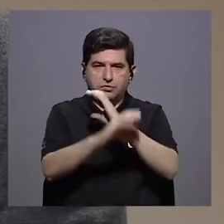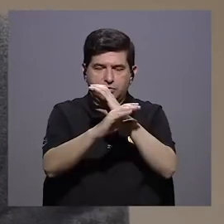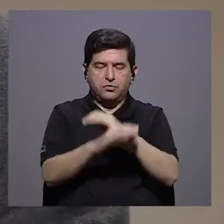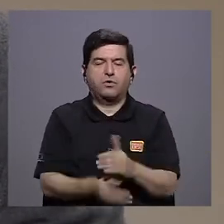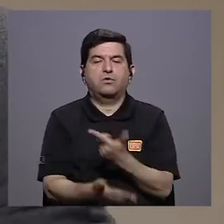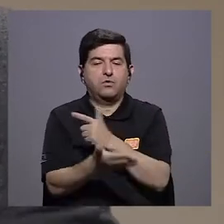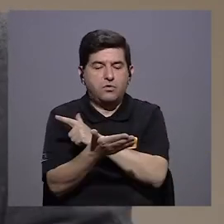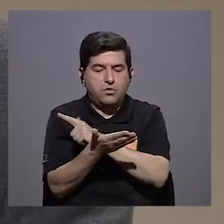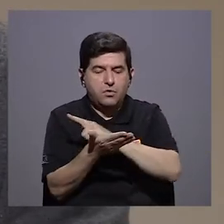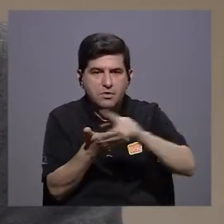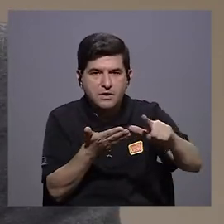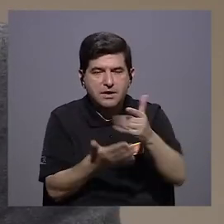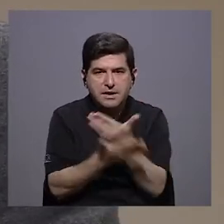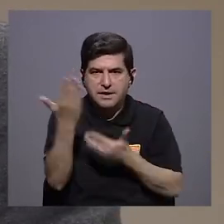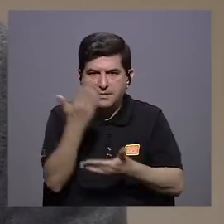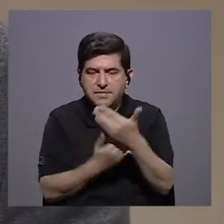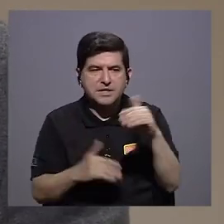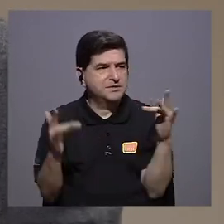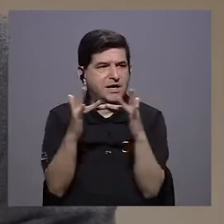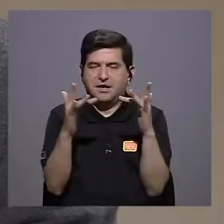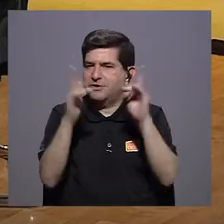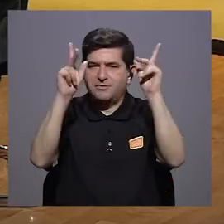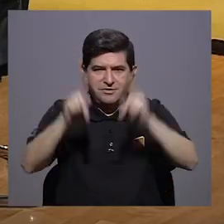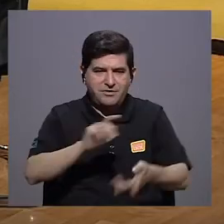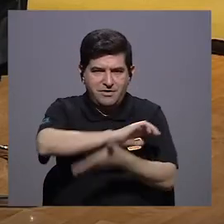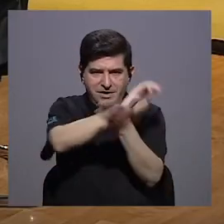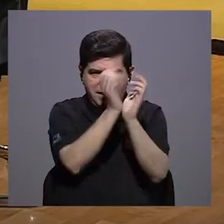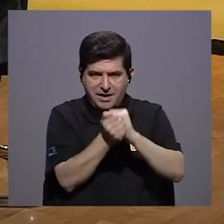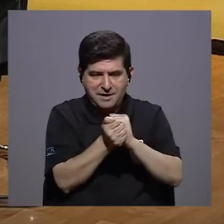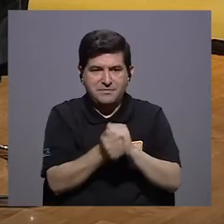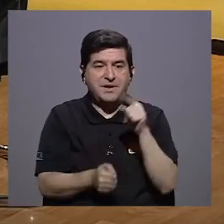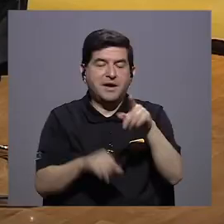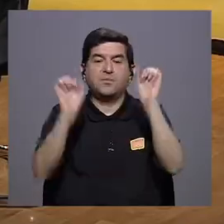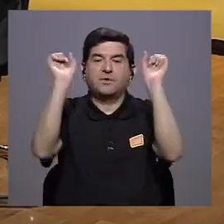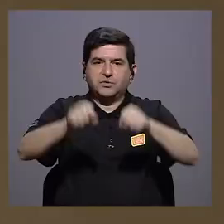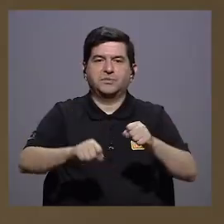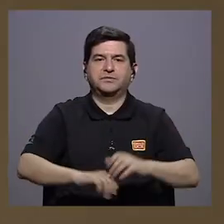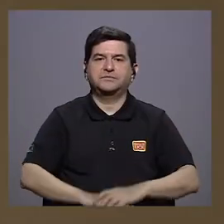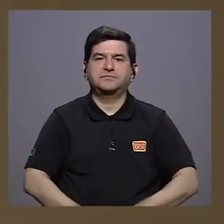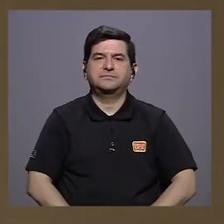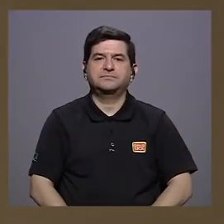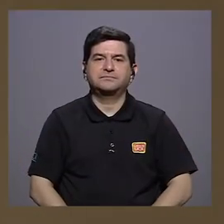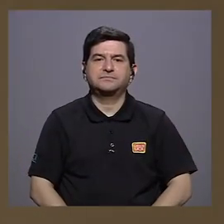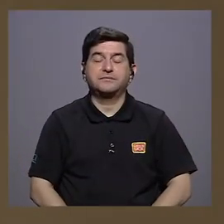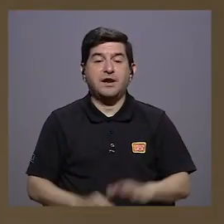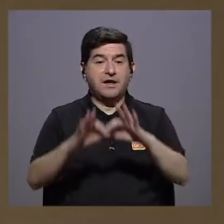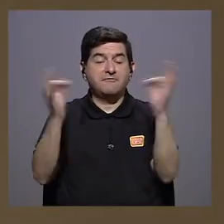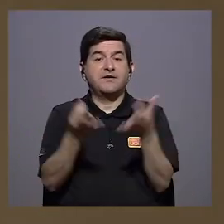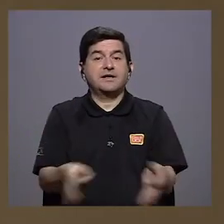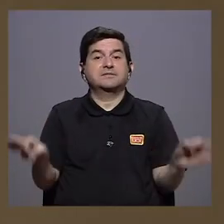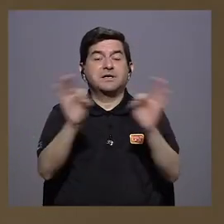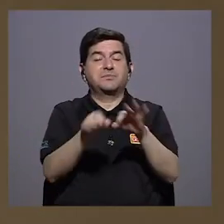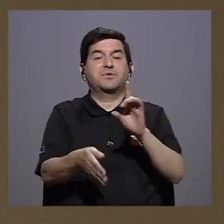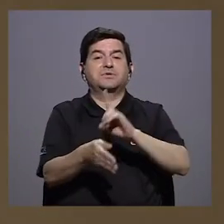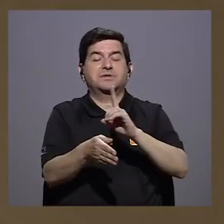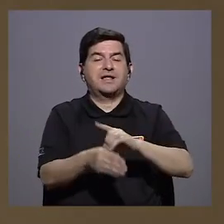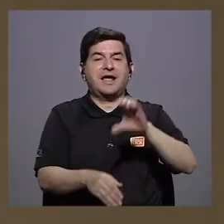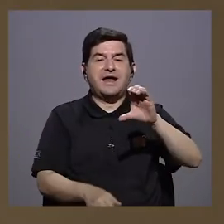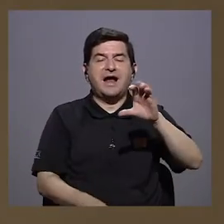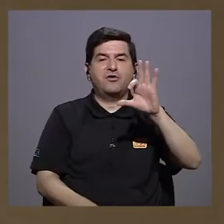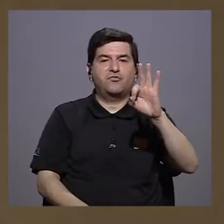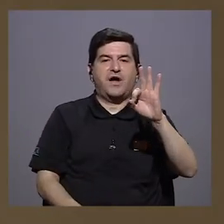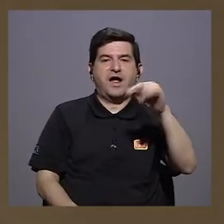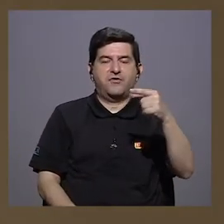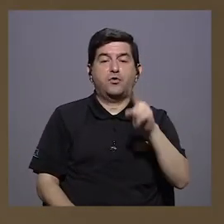como lavarse las manos, no tener en contacto con más gente y cambiársela apenas se pueda. Frase célebre del doctor Carlos Farron.